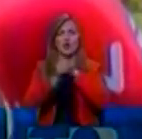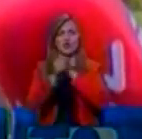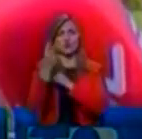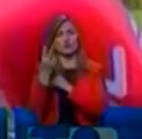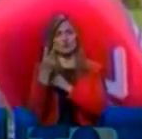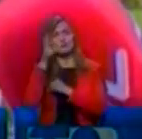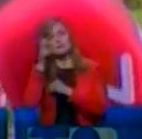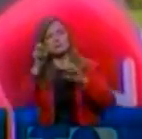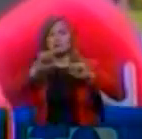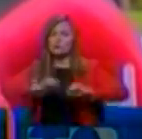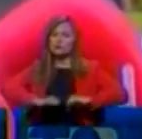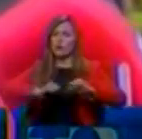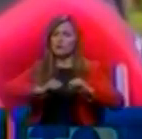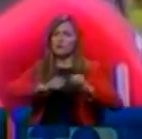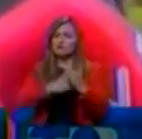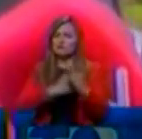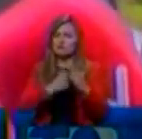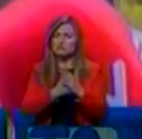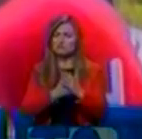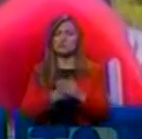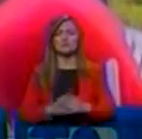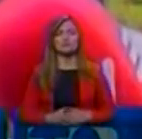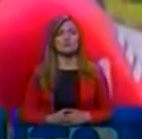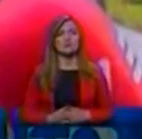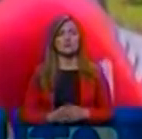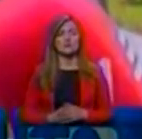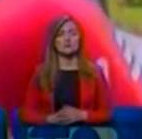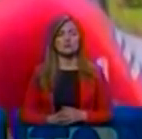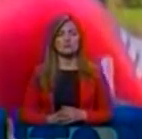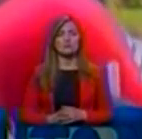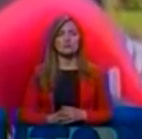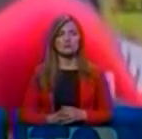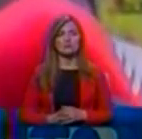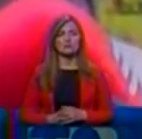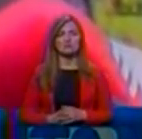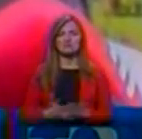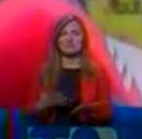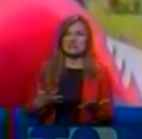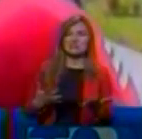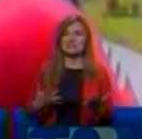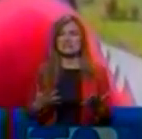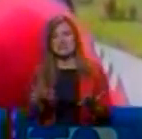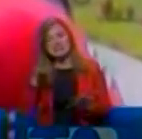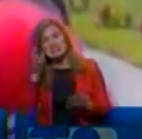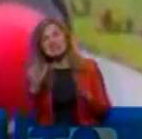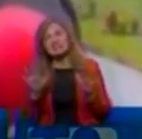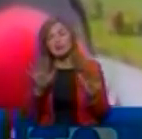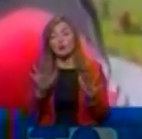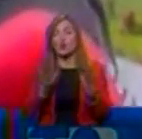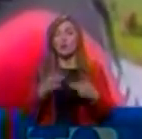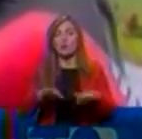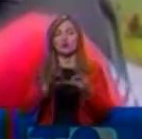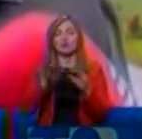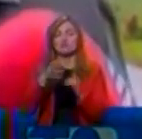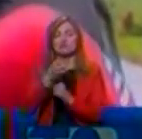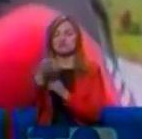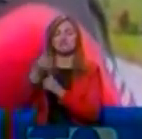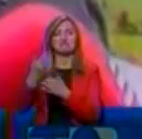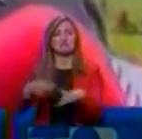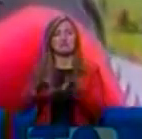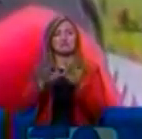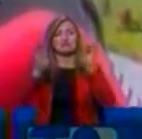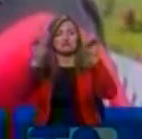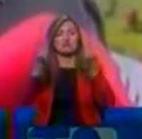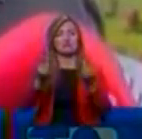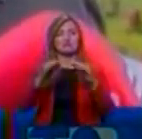creíamos posible lo que se ha logrado en este tiempo, tal vez seríamos incrédulos de eso. Se han logrado cosas muy importantes, sobre todo en